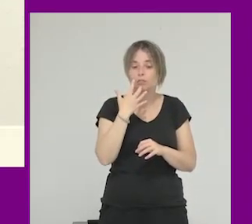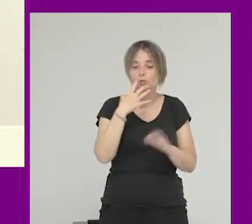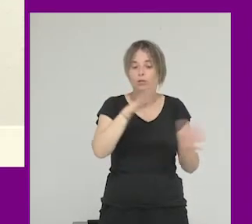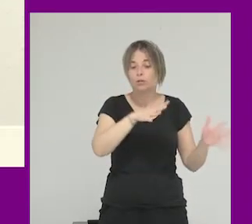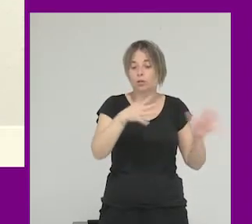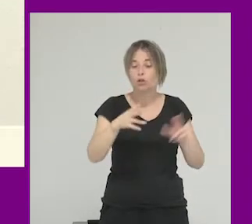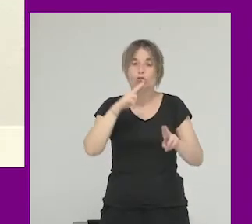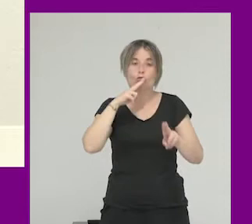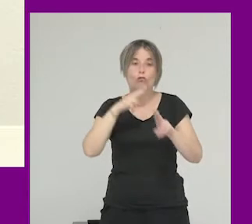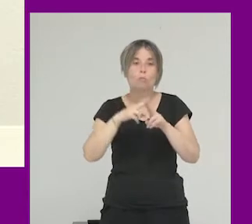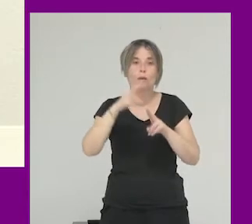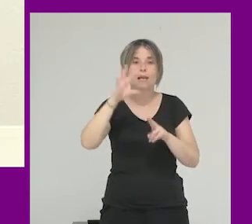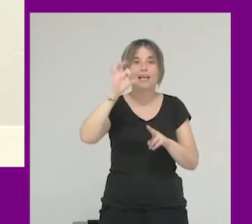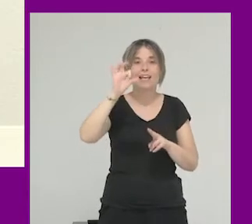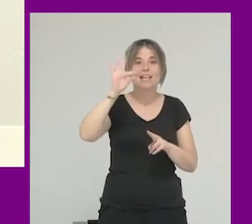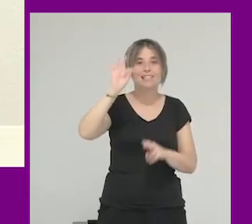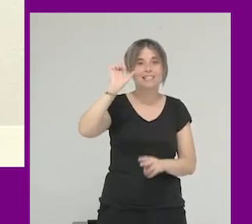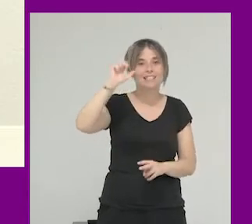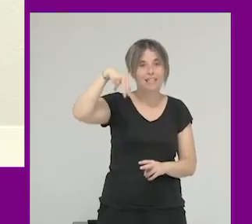se llaman ahora,